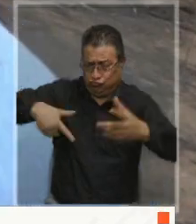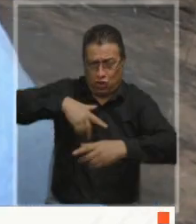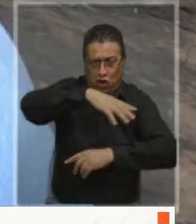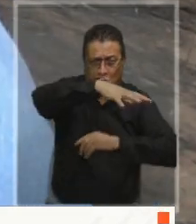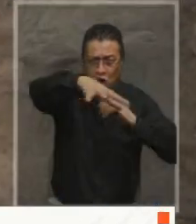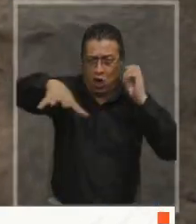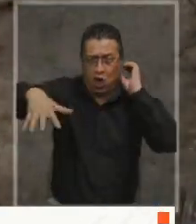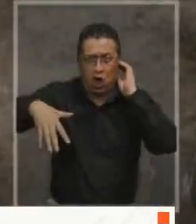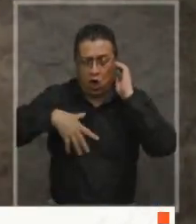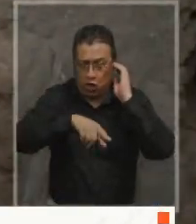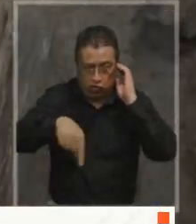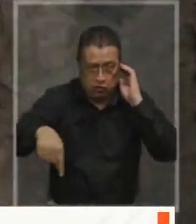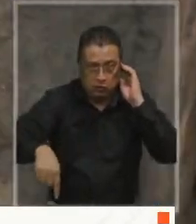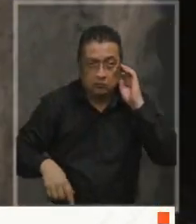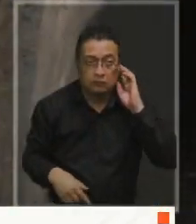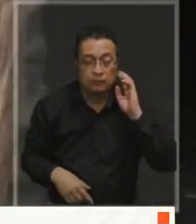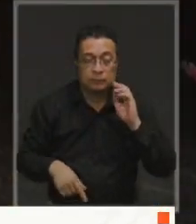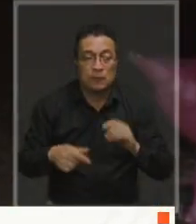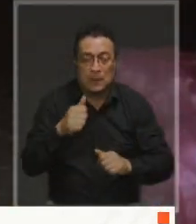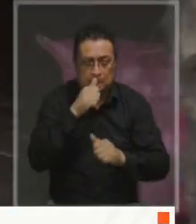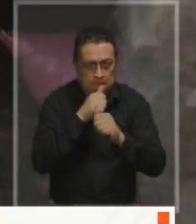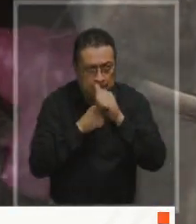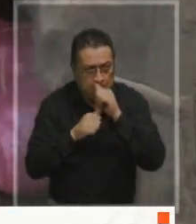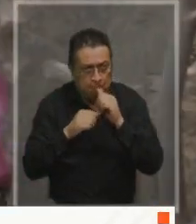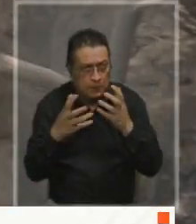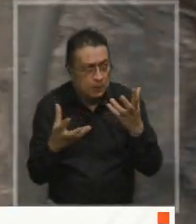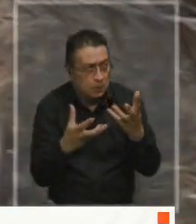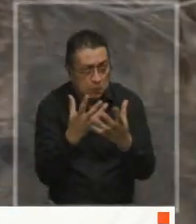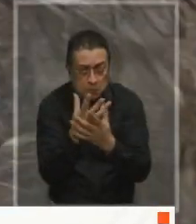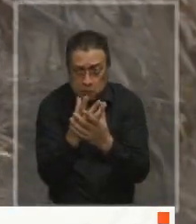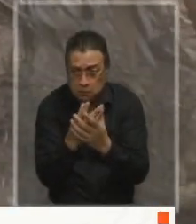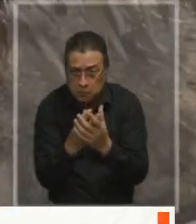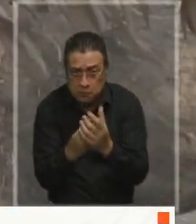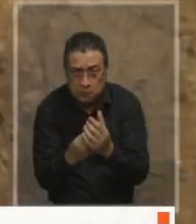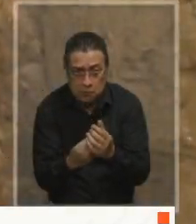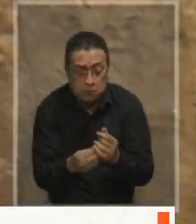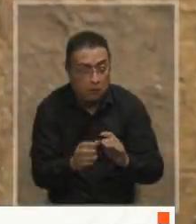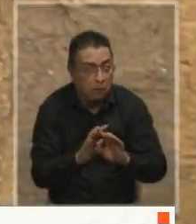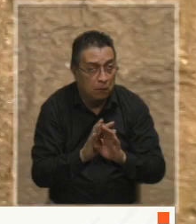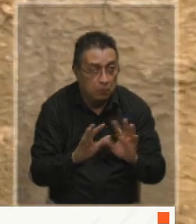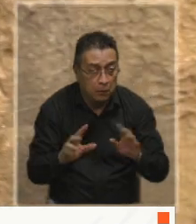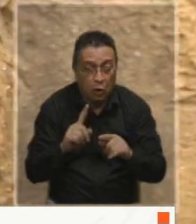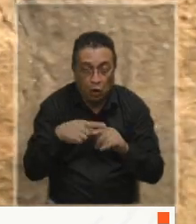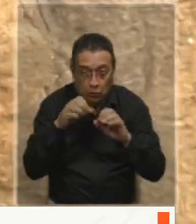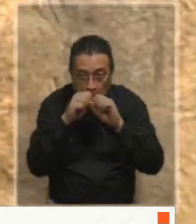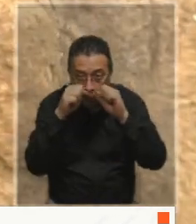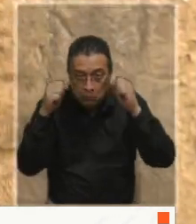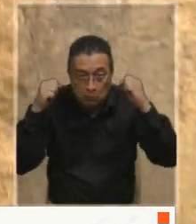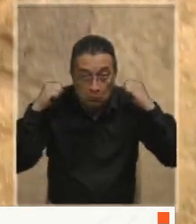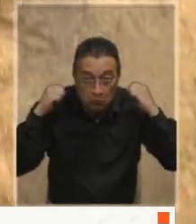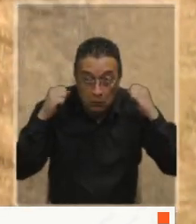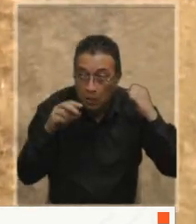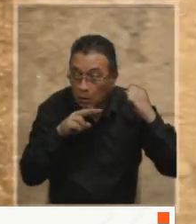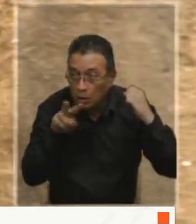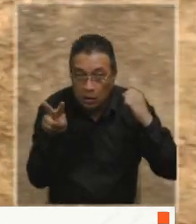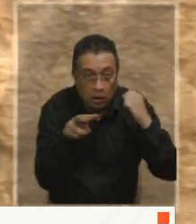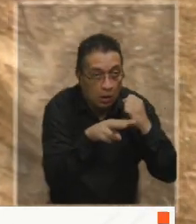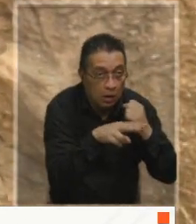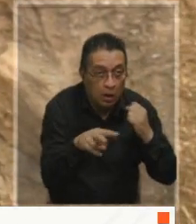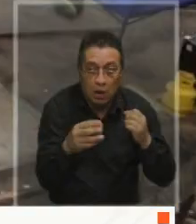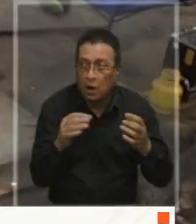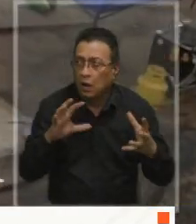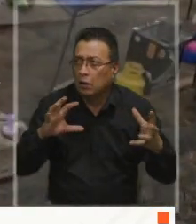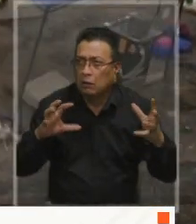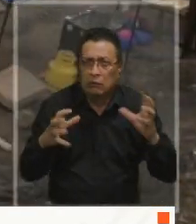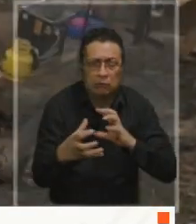por la puerta para acá esperó paciente que el fuego se calmara y entre las cenizas sea el sol nuevamente para salir y ver cómo había quedado